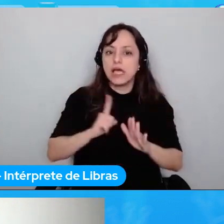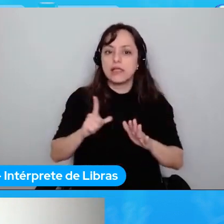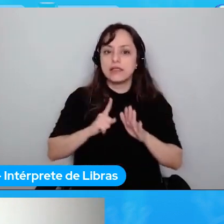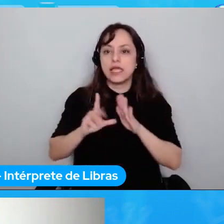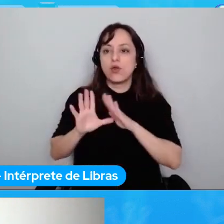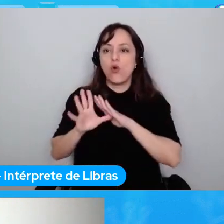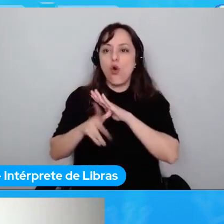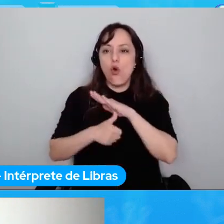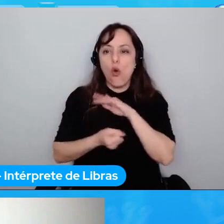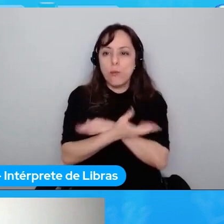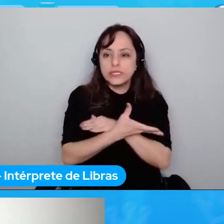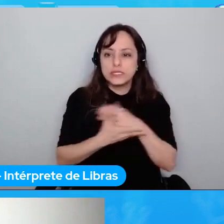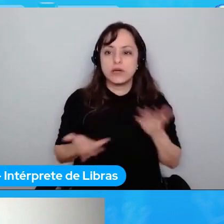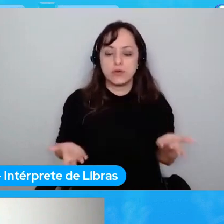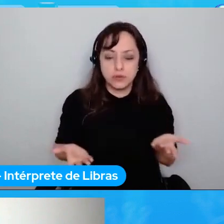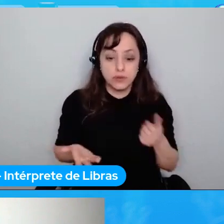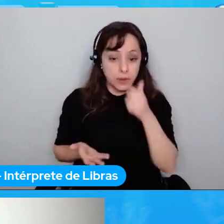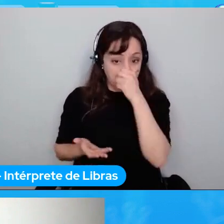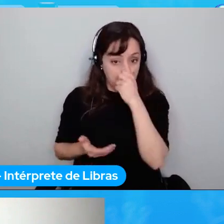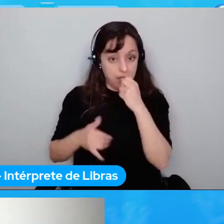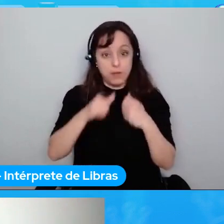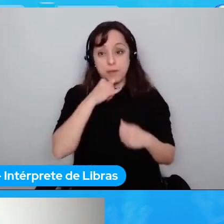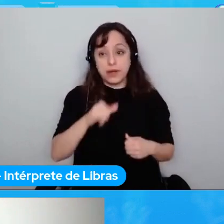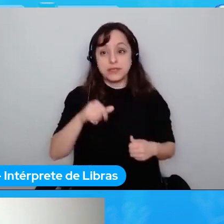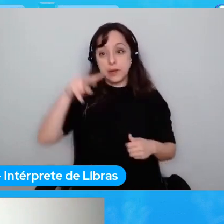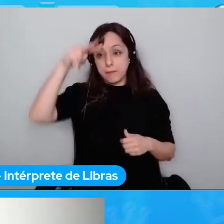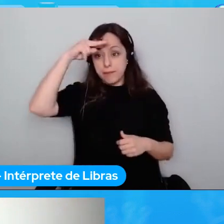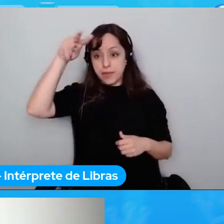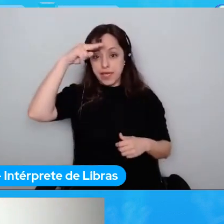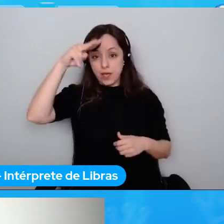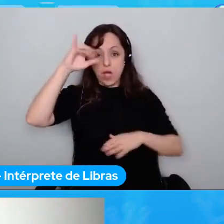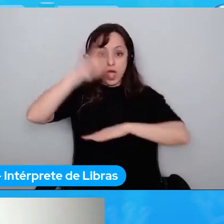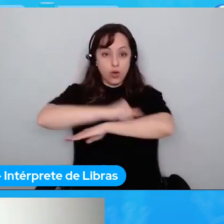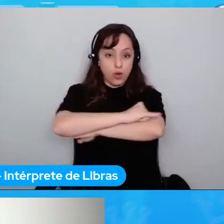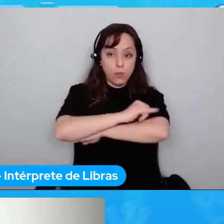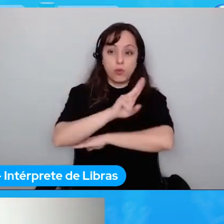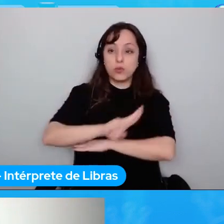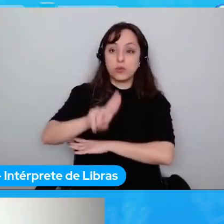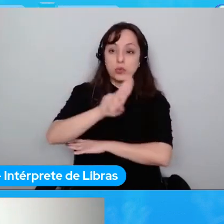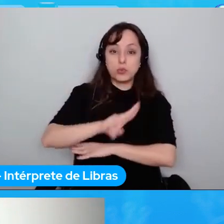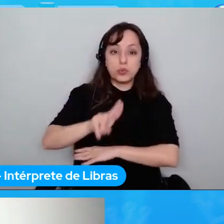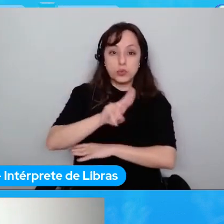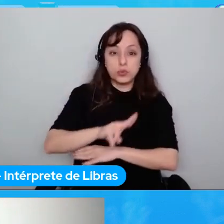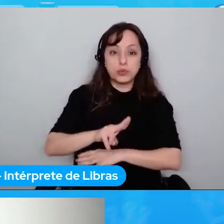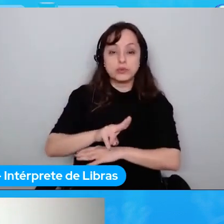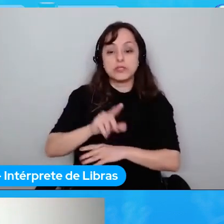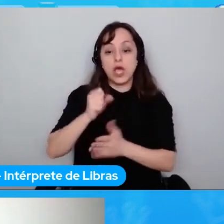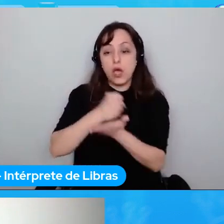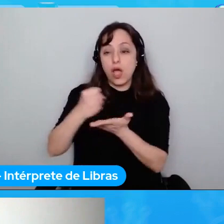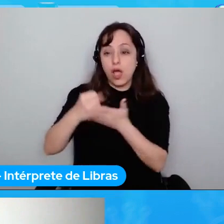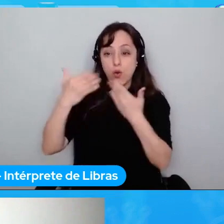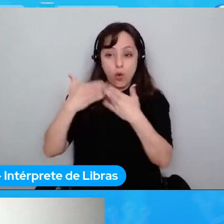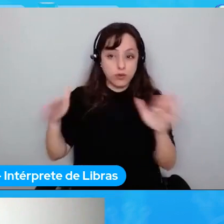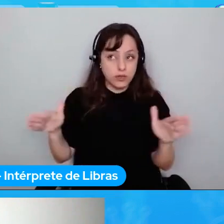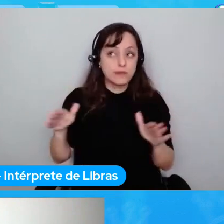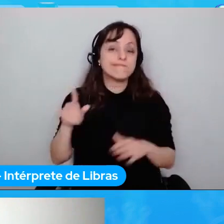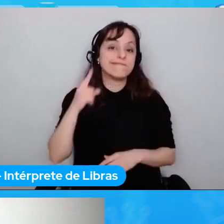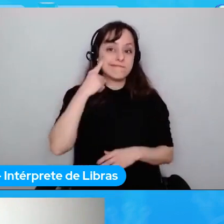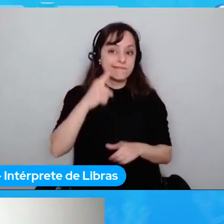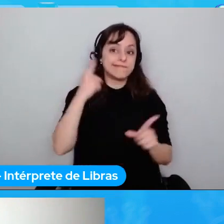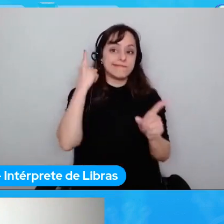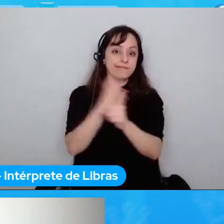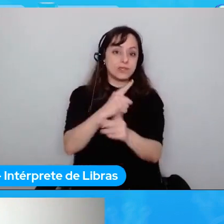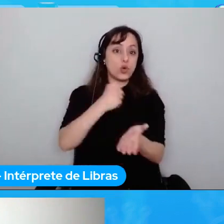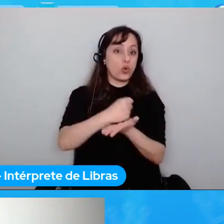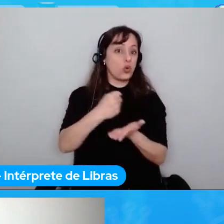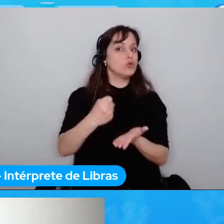recuerdo exactamente el nombre, pero hubo en México y un aeropuerto un caso donde el uso del estándar de Open Contract detuvo una contratación